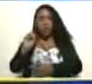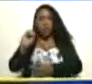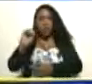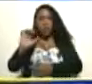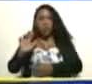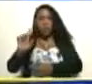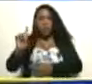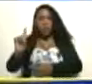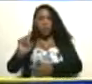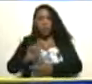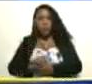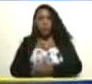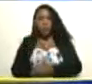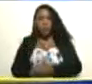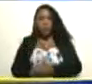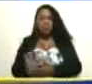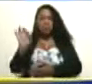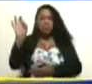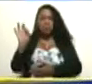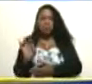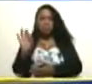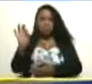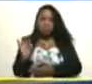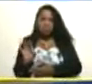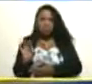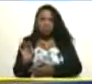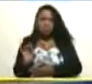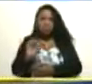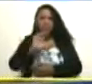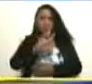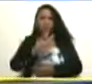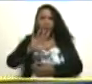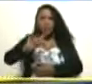378.551, con un porcentaje de